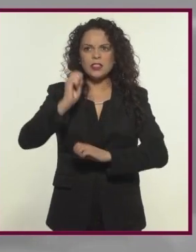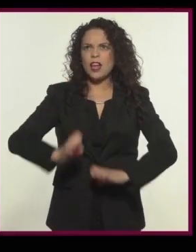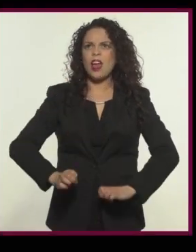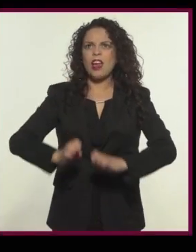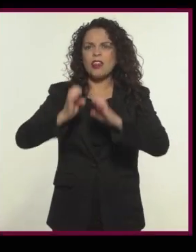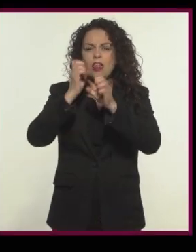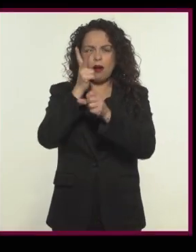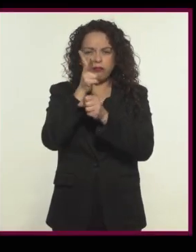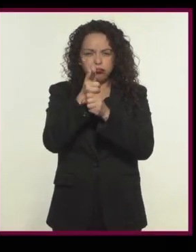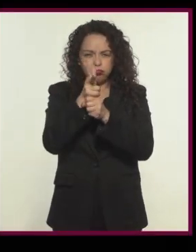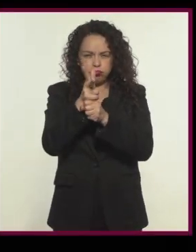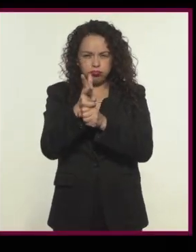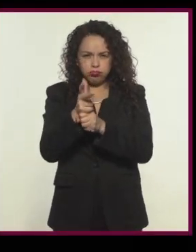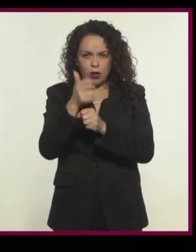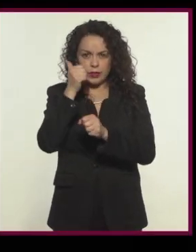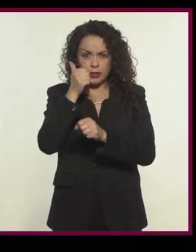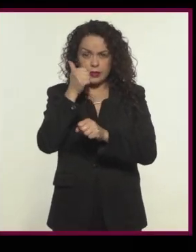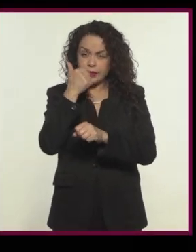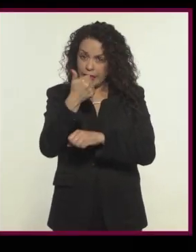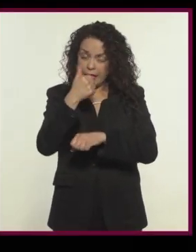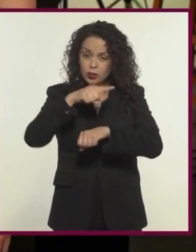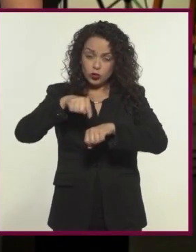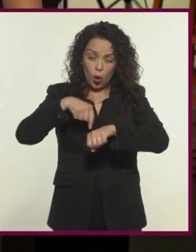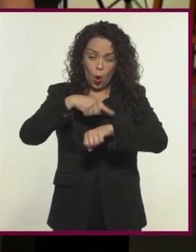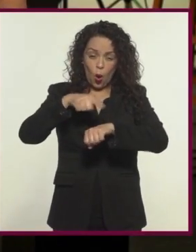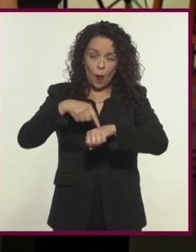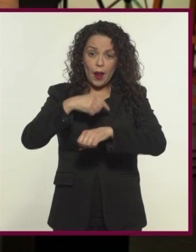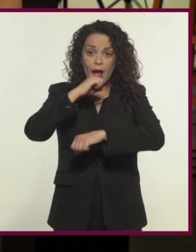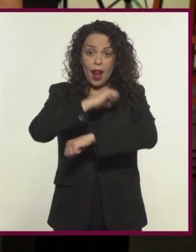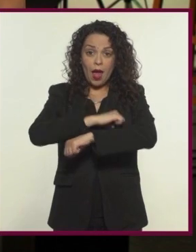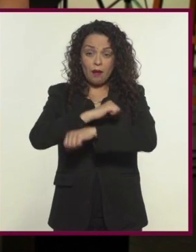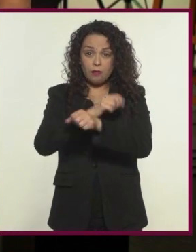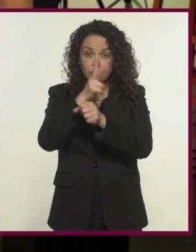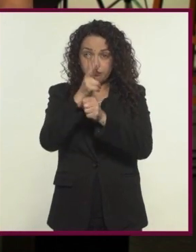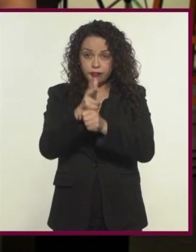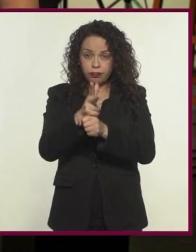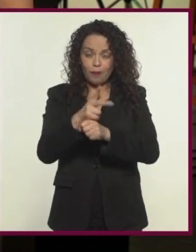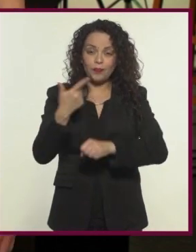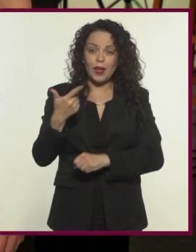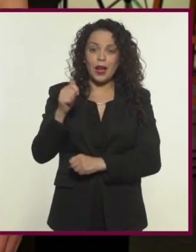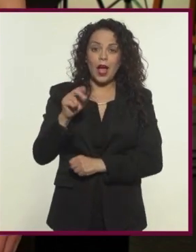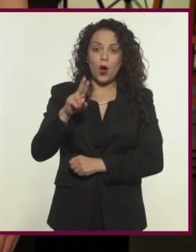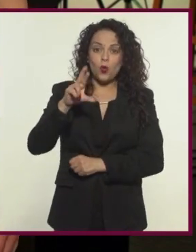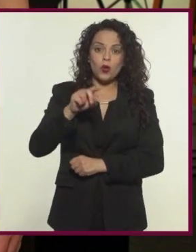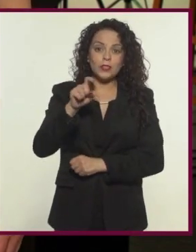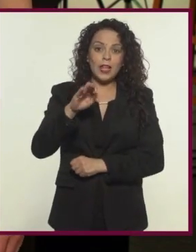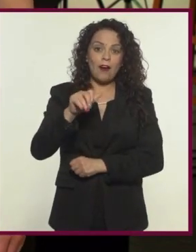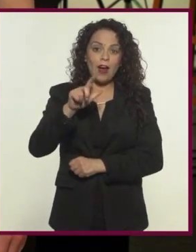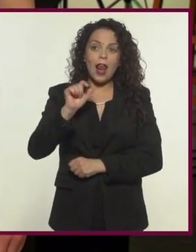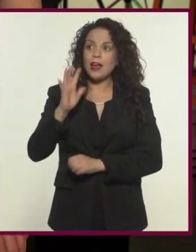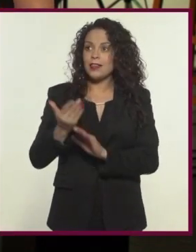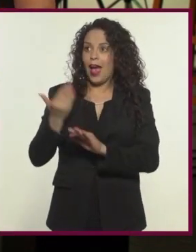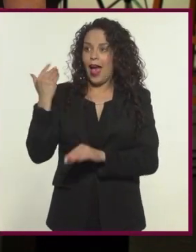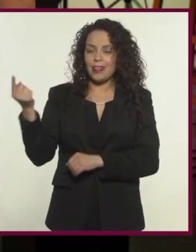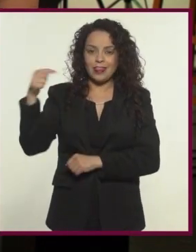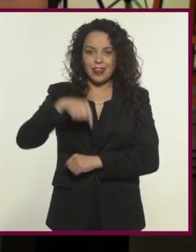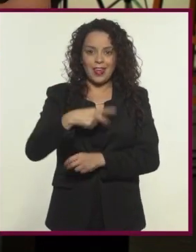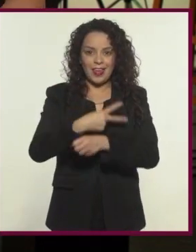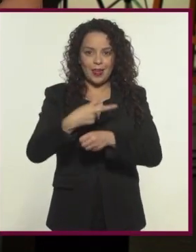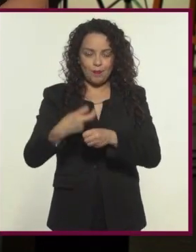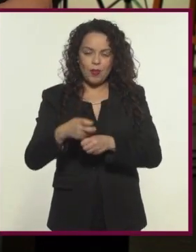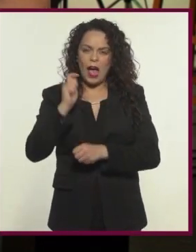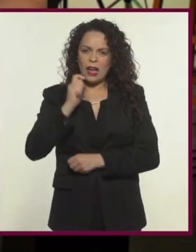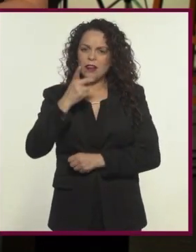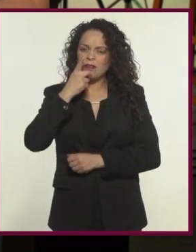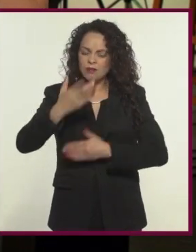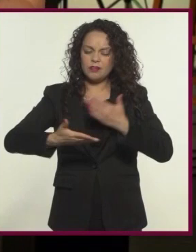famoso edificio por más de 6 horas desde una ventana. El profesor Lauro Zavala, que por cierto ya tuvimos de invitado, propone un